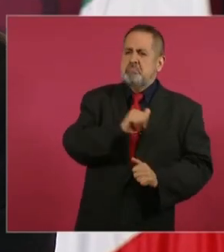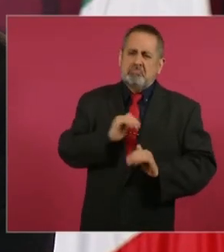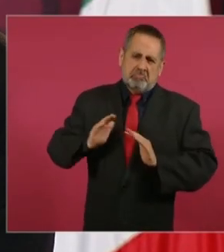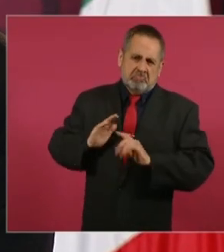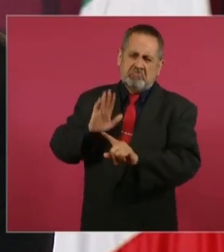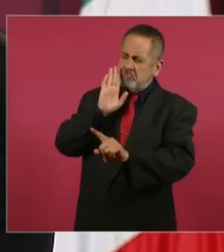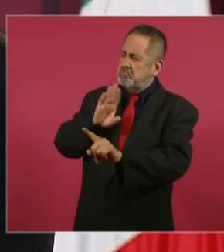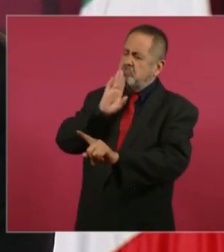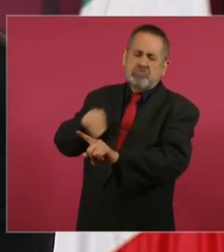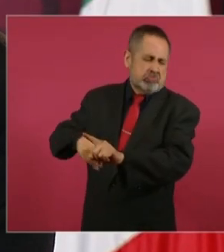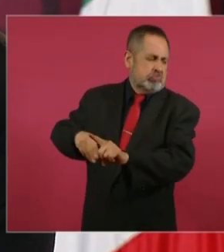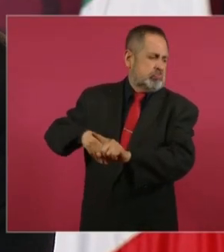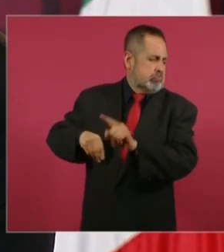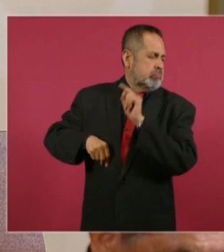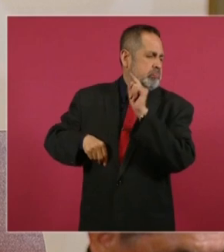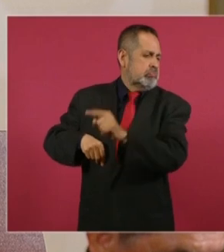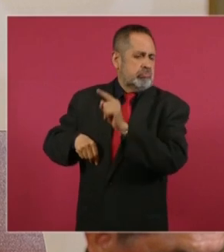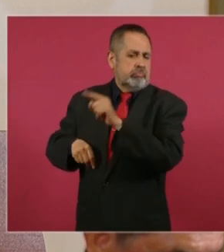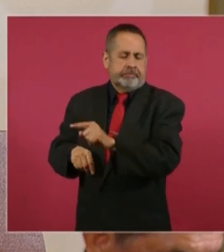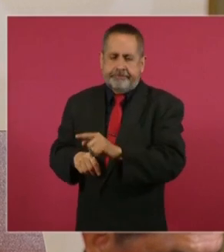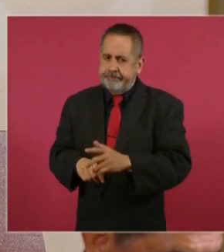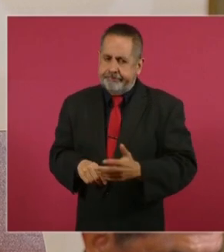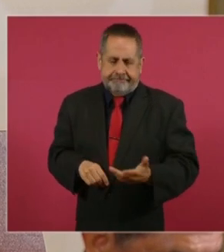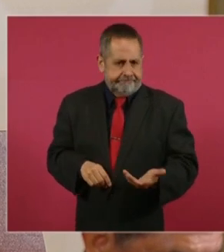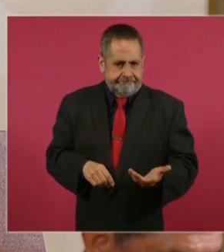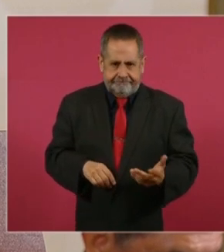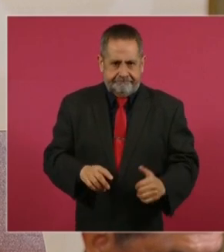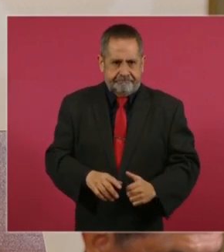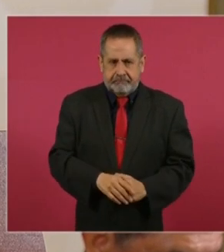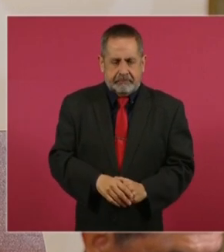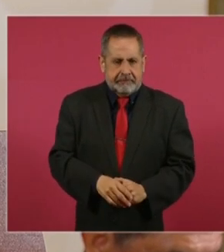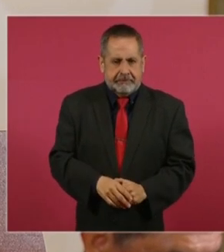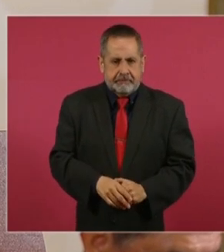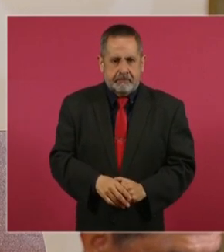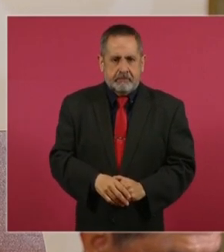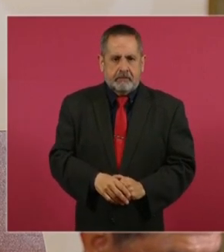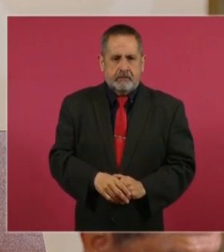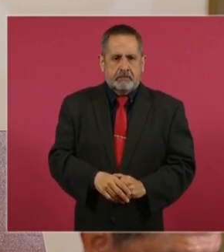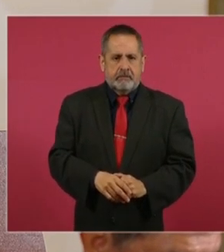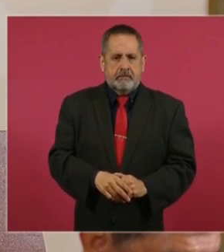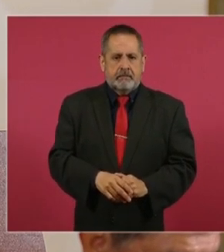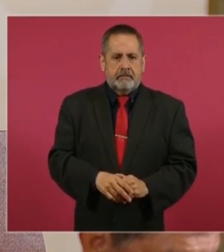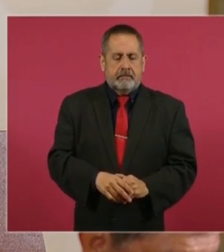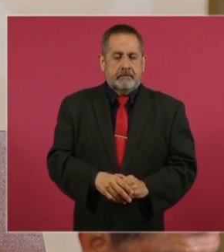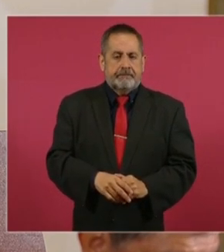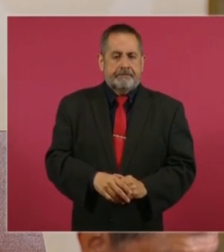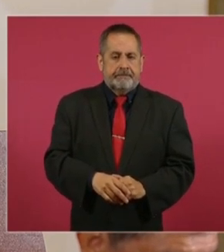y